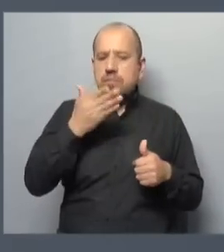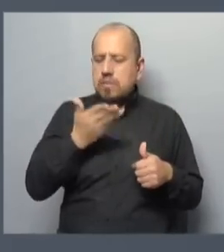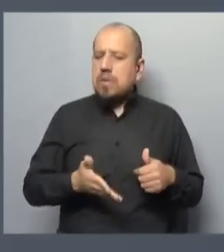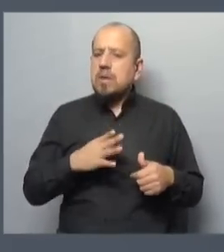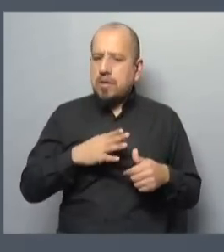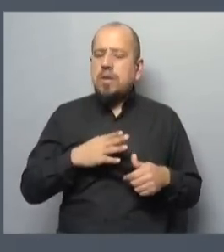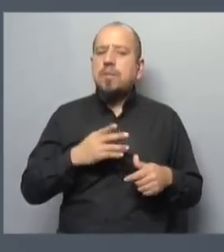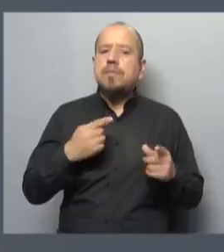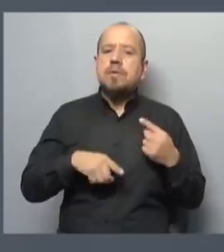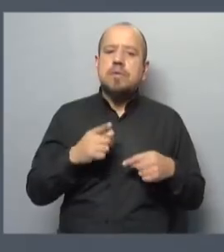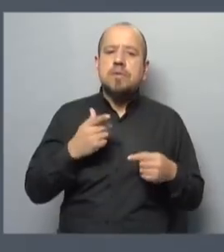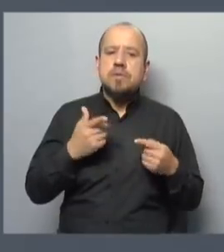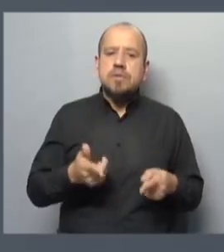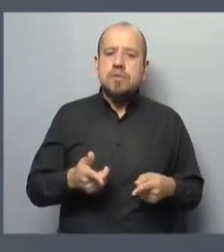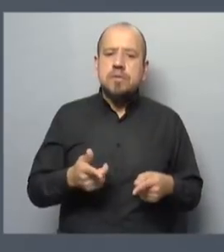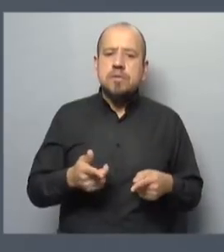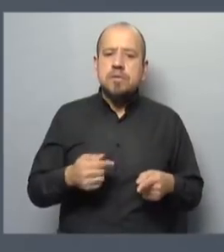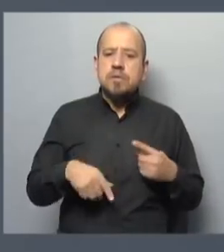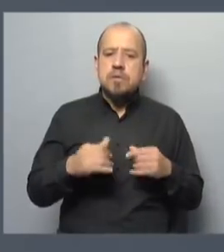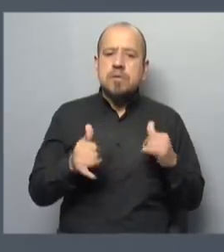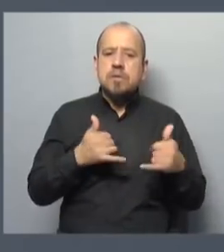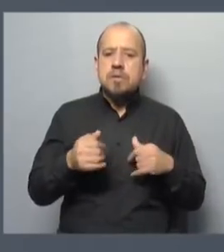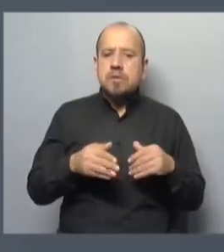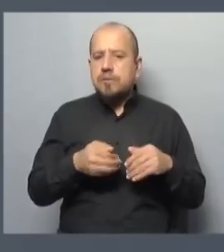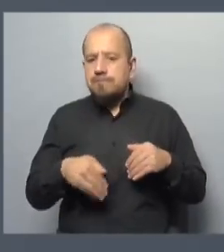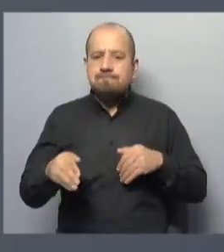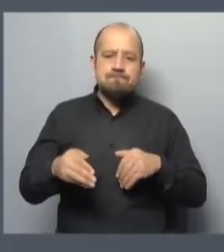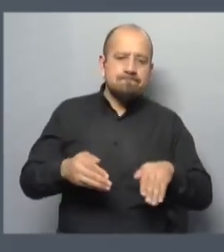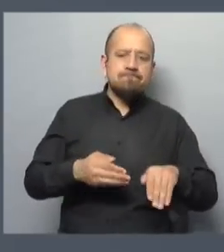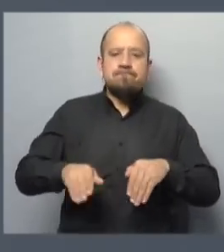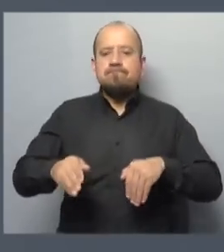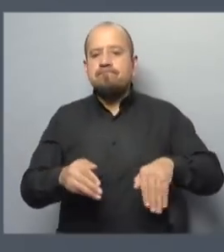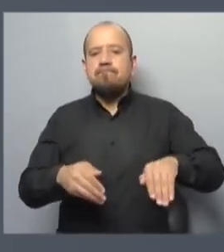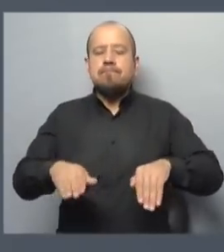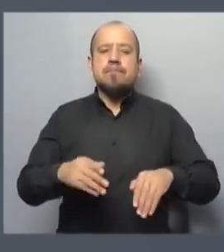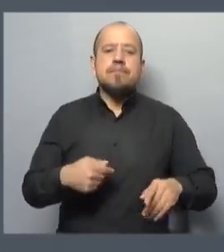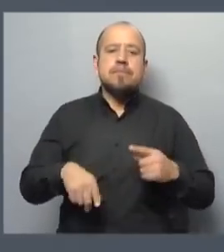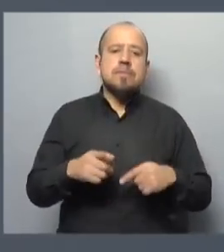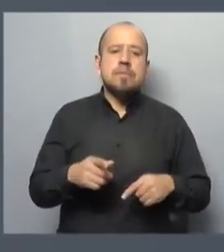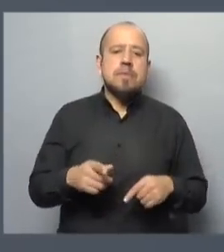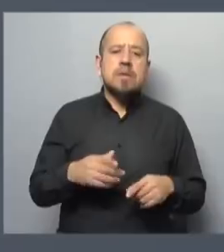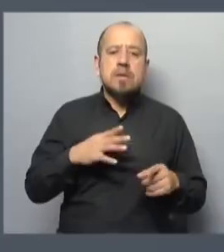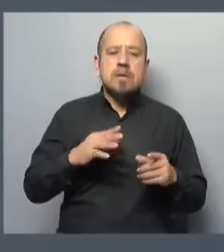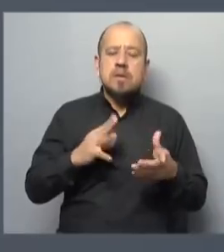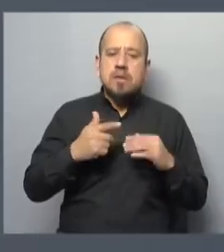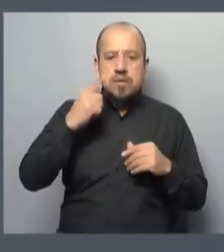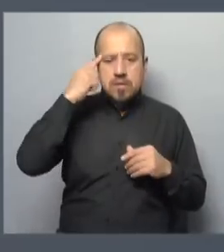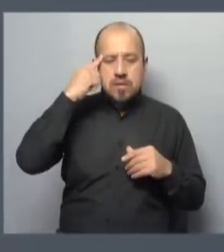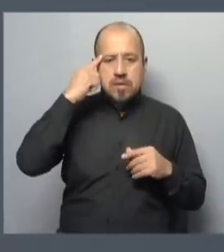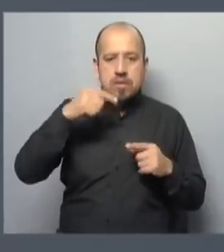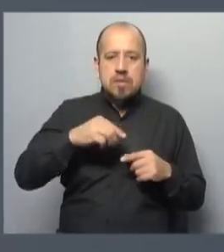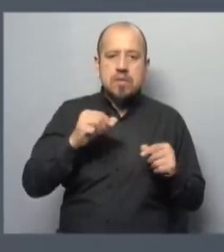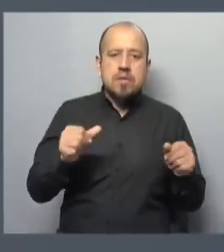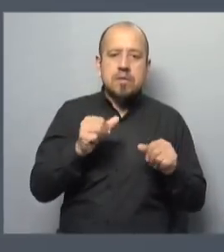todo lo que quiera pero si no si nos vamos un poquito mejor con otra mentalidad no se hace fácil